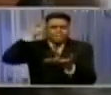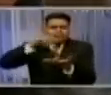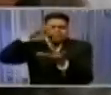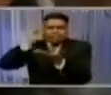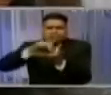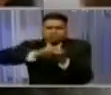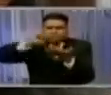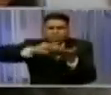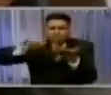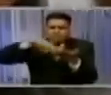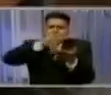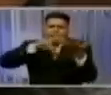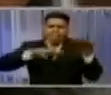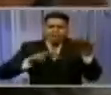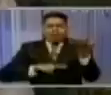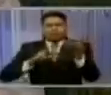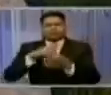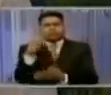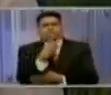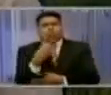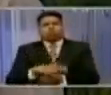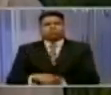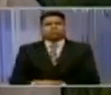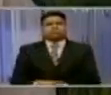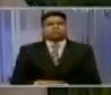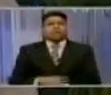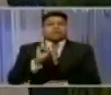Luego que derrotamos los golpes de Estado,